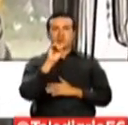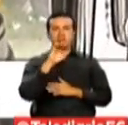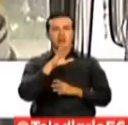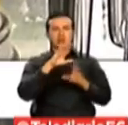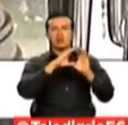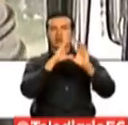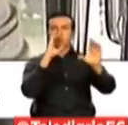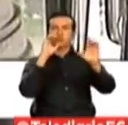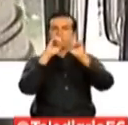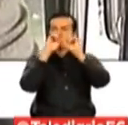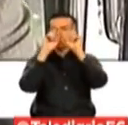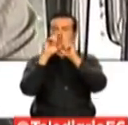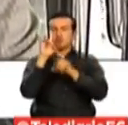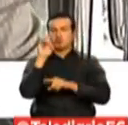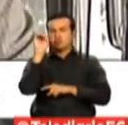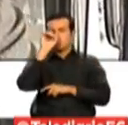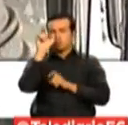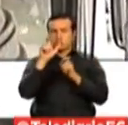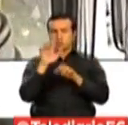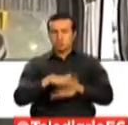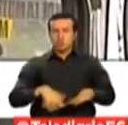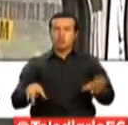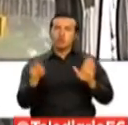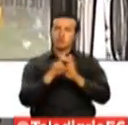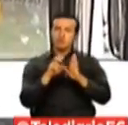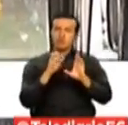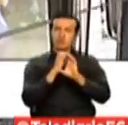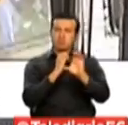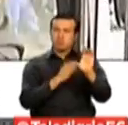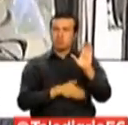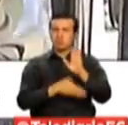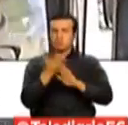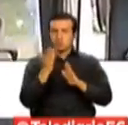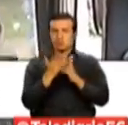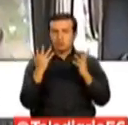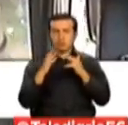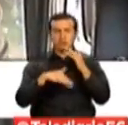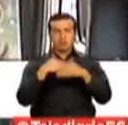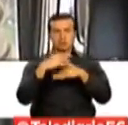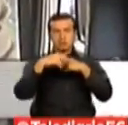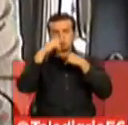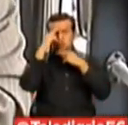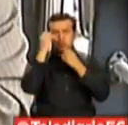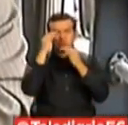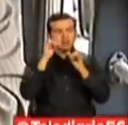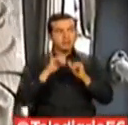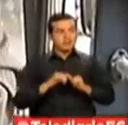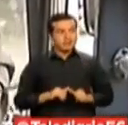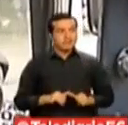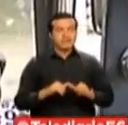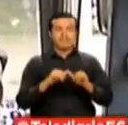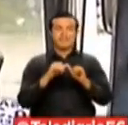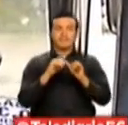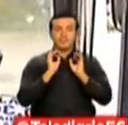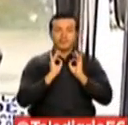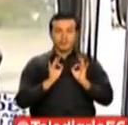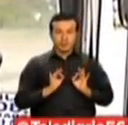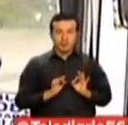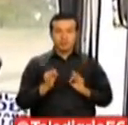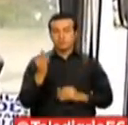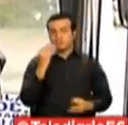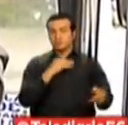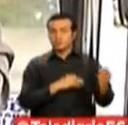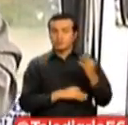cooperativas de transporte, el 80% de la población utiliza estas unidades para movilizarse. Más adelante conversaremos con los usuarios y también con los choferes para